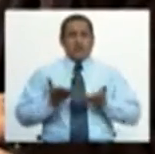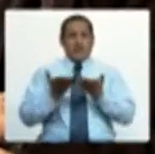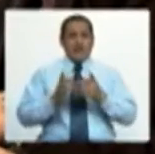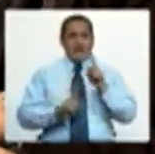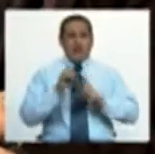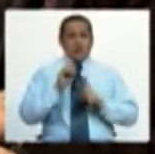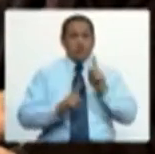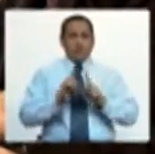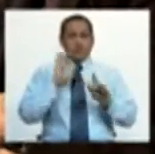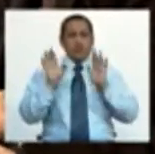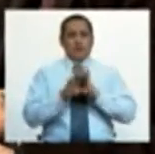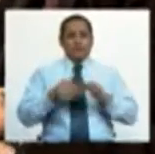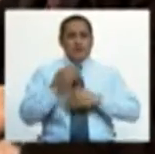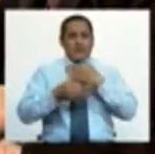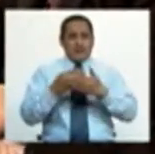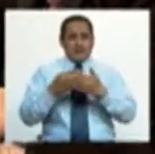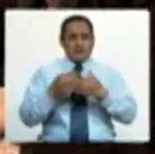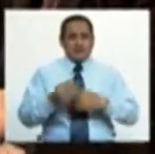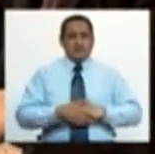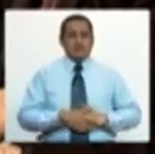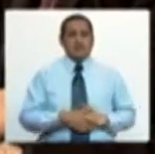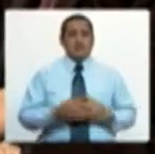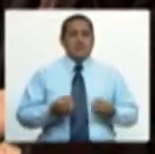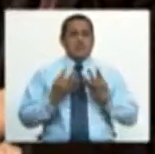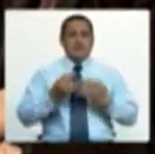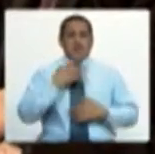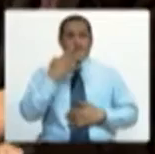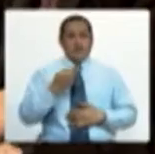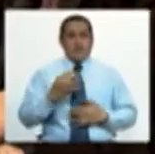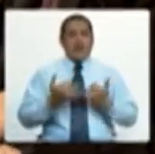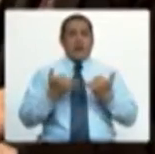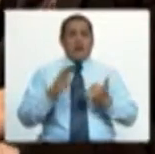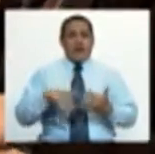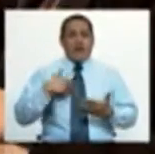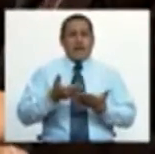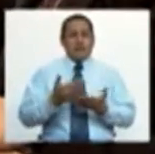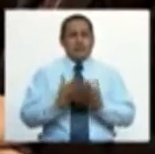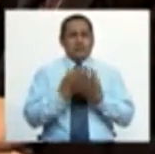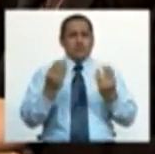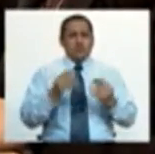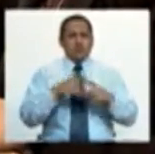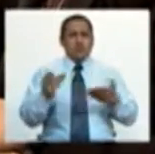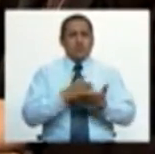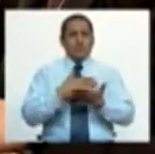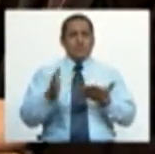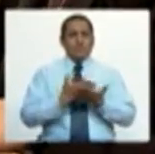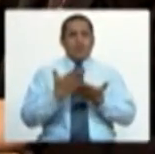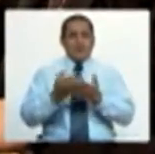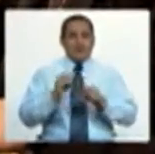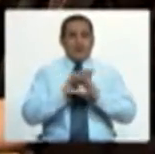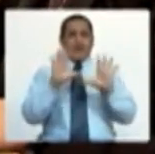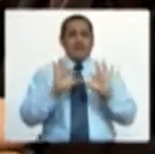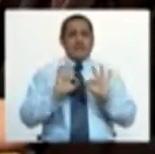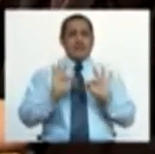genera algún tipo de fluidez en ese sentido? Bueno, sí, definitivamente ha habido una proporción. No hay estadísticas